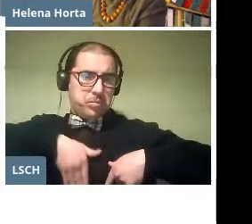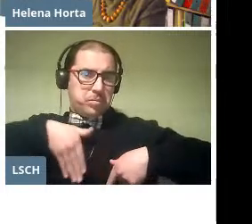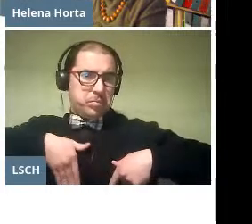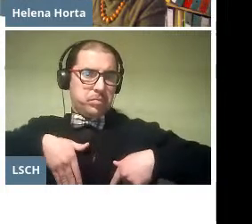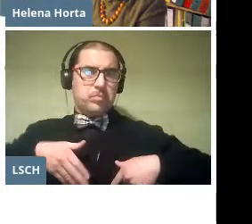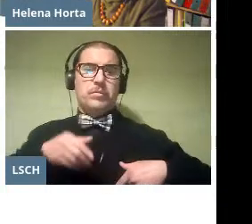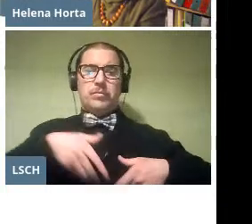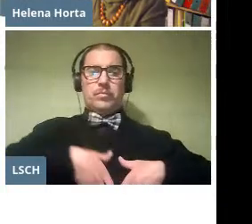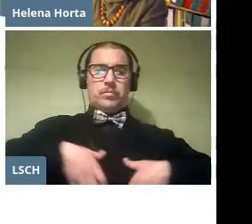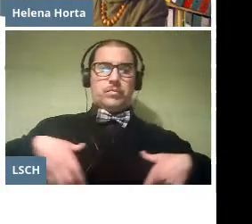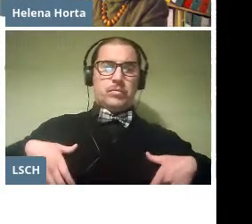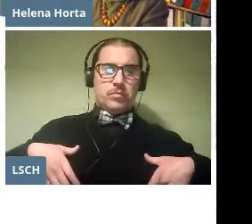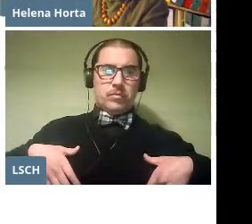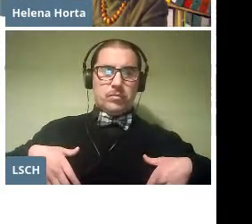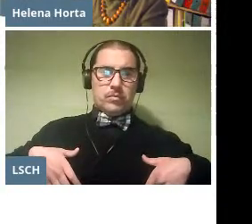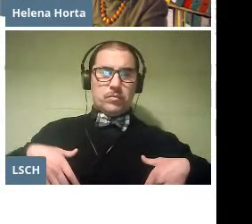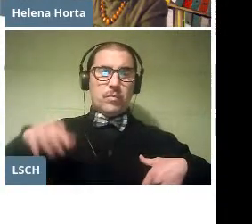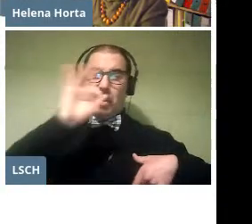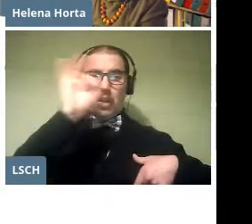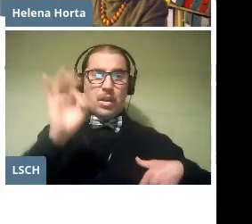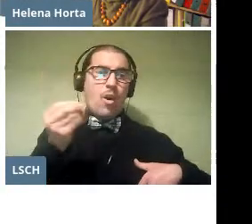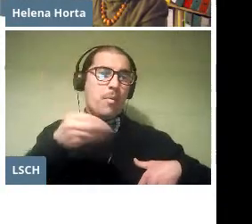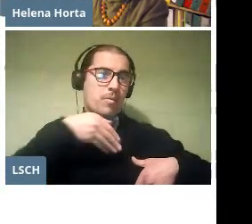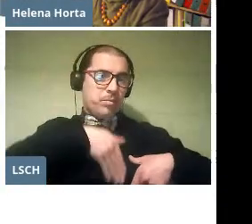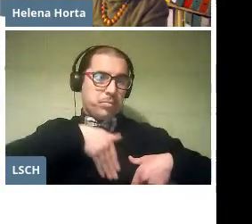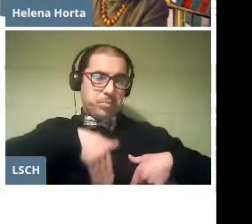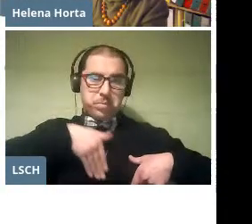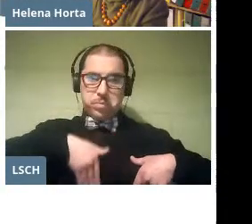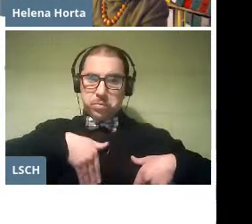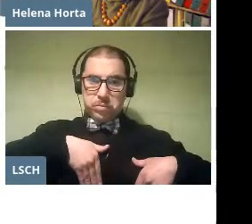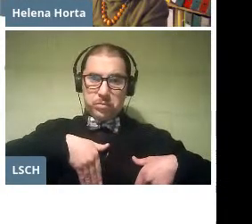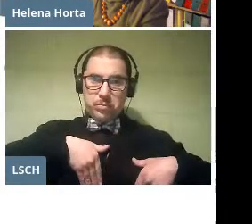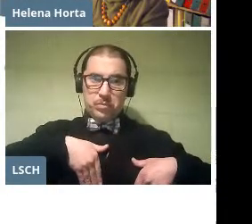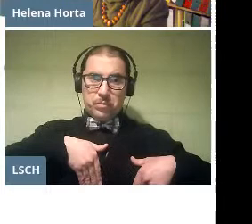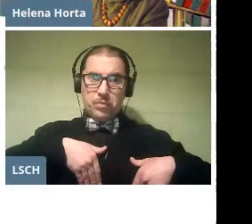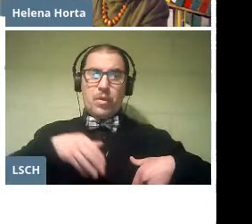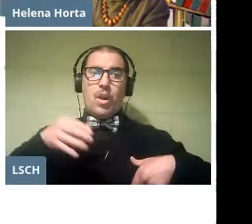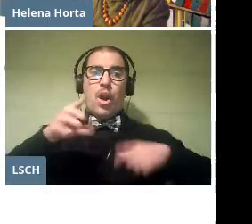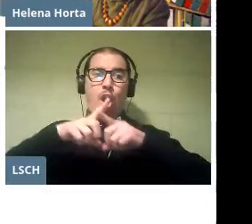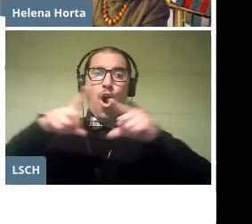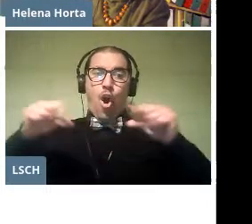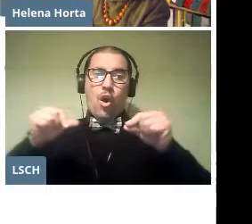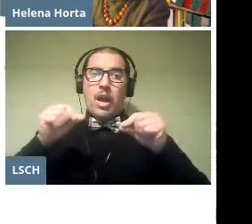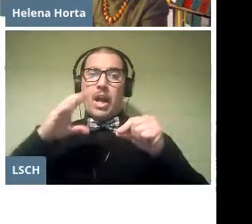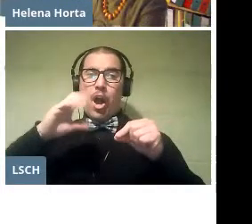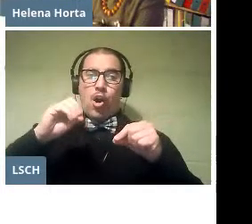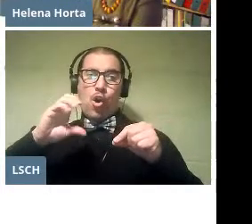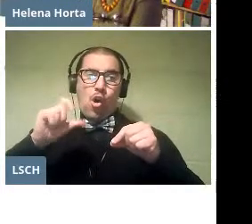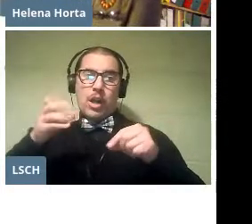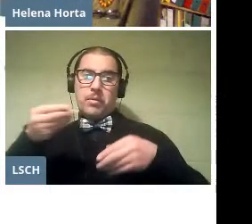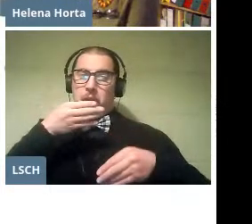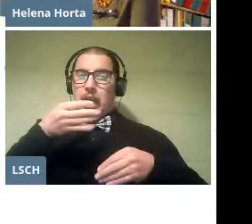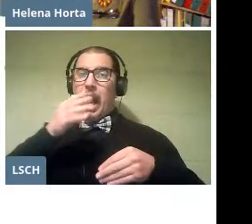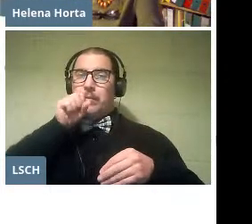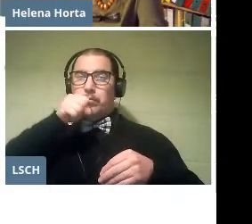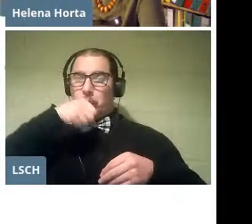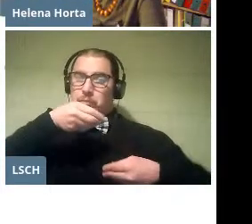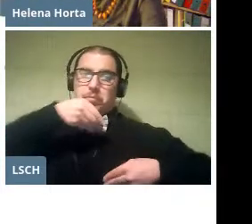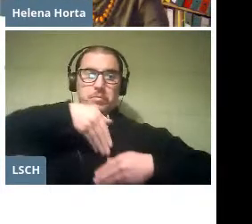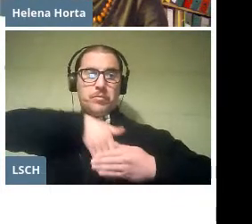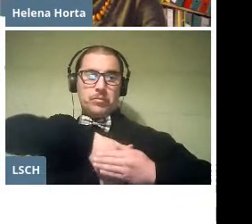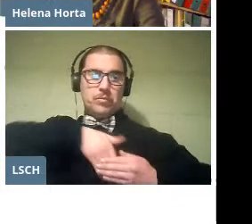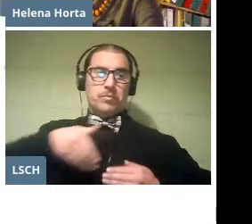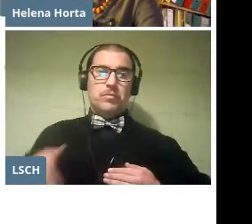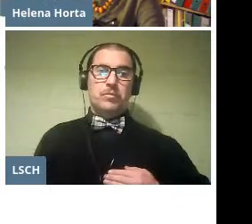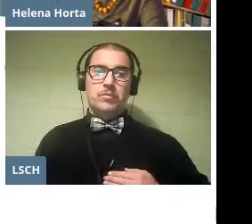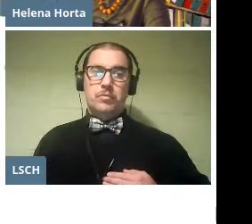una bolsa también diseñada, confeccionada para contener hojas de coca. y que contiene, obviamente, por lo mismo, por ser